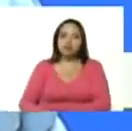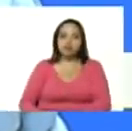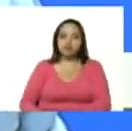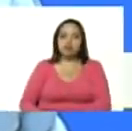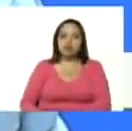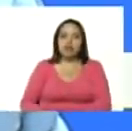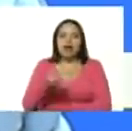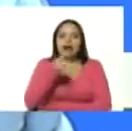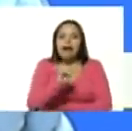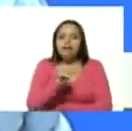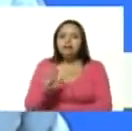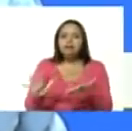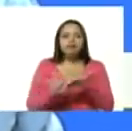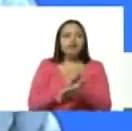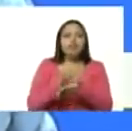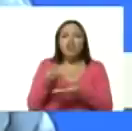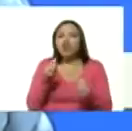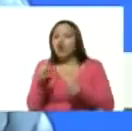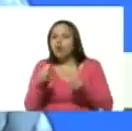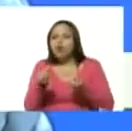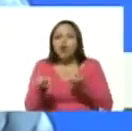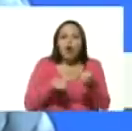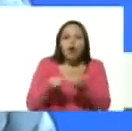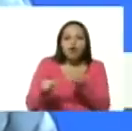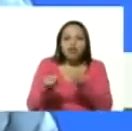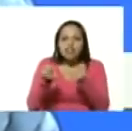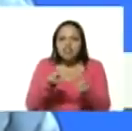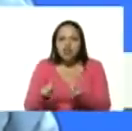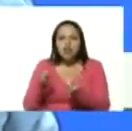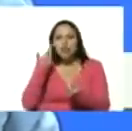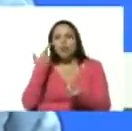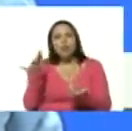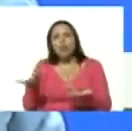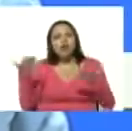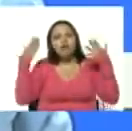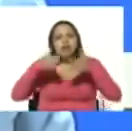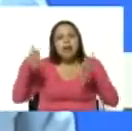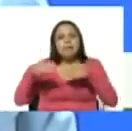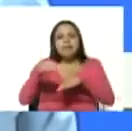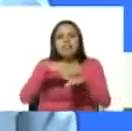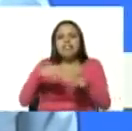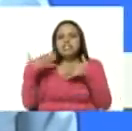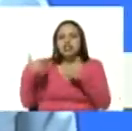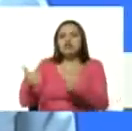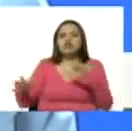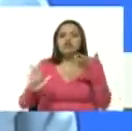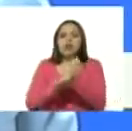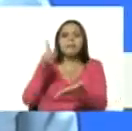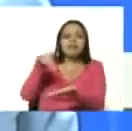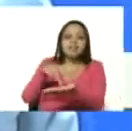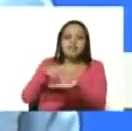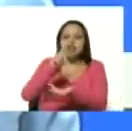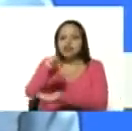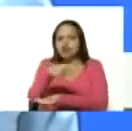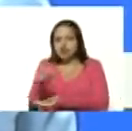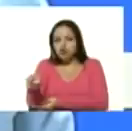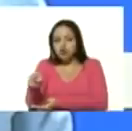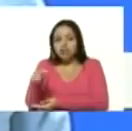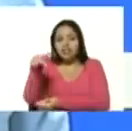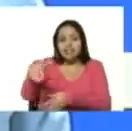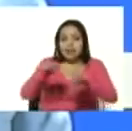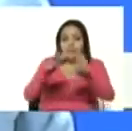entredicho este manejo de fondos, ¿qué recomendación ha hecho al ministro de la Salud en cuanto a la participación o no en esta